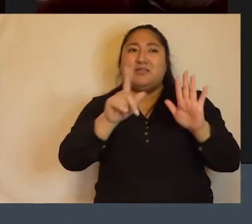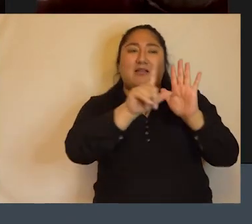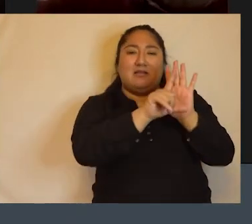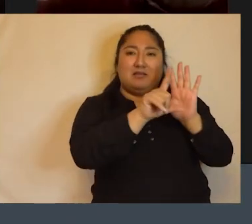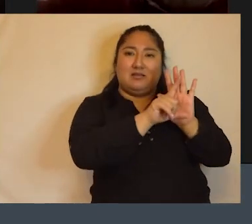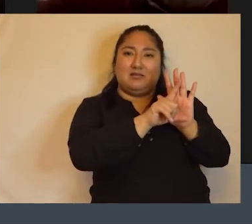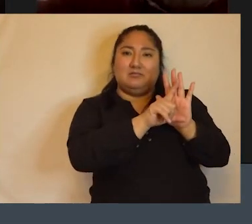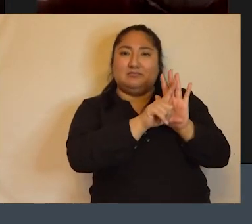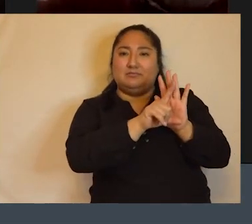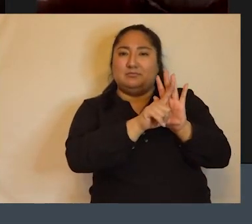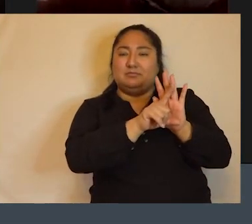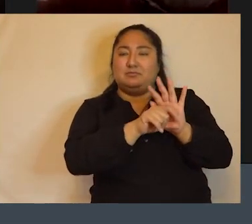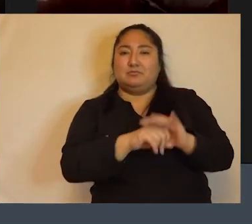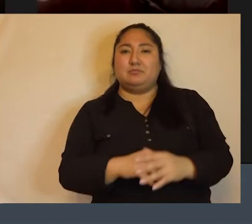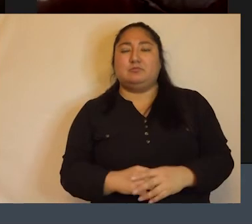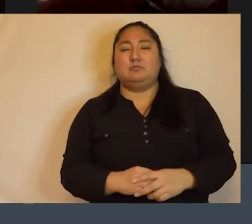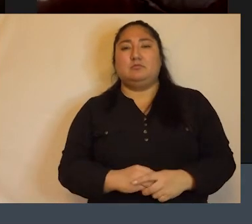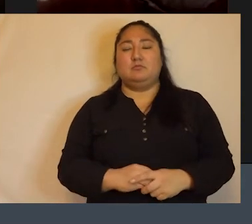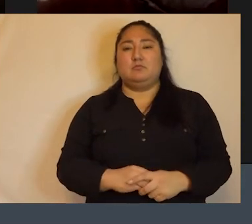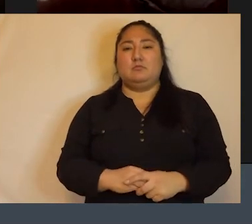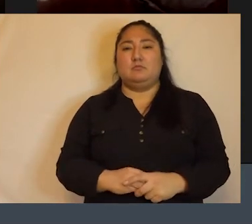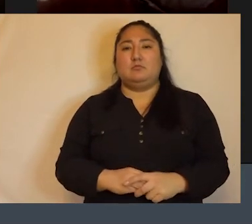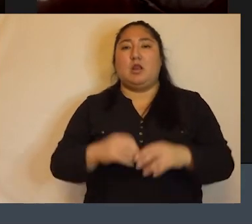edad legal y se pueda